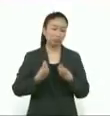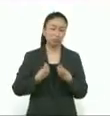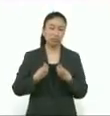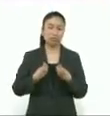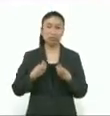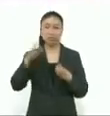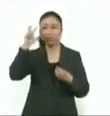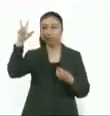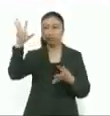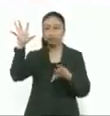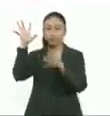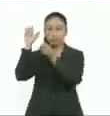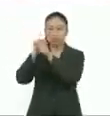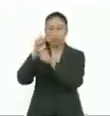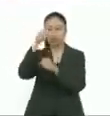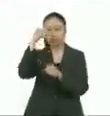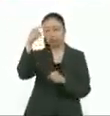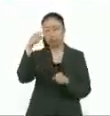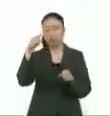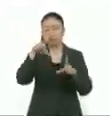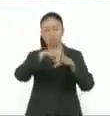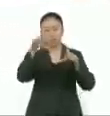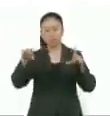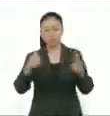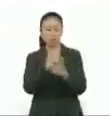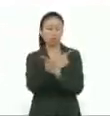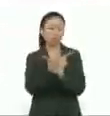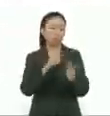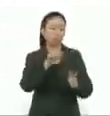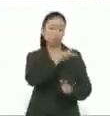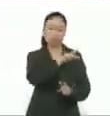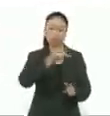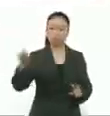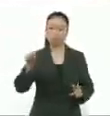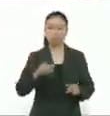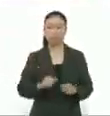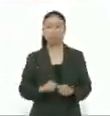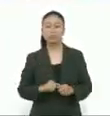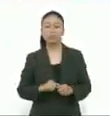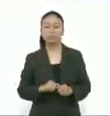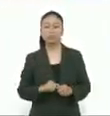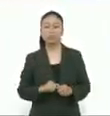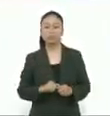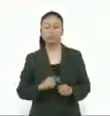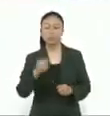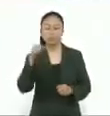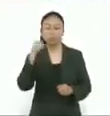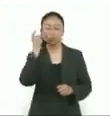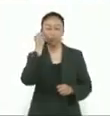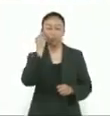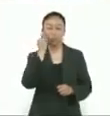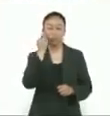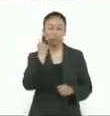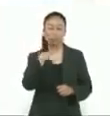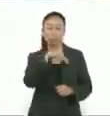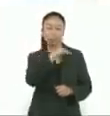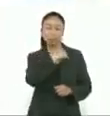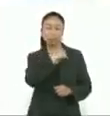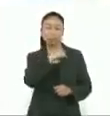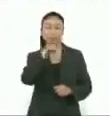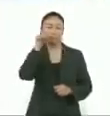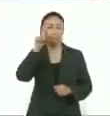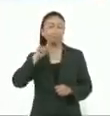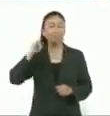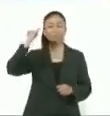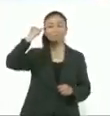un país libre para todas y para todos. No es para menos decir que en Guerrero nuestras mujeres